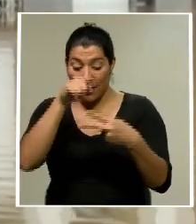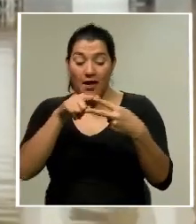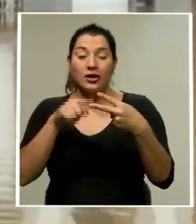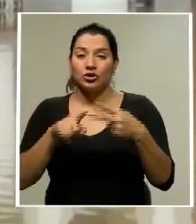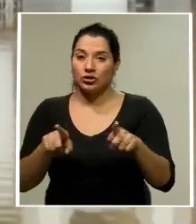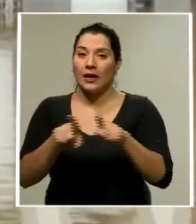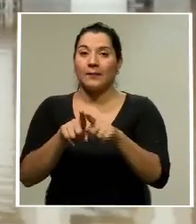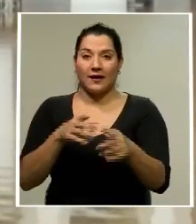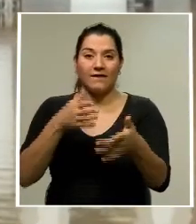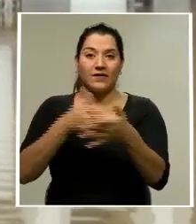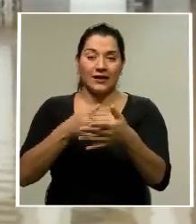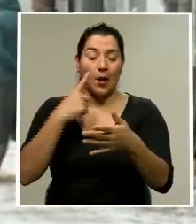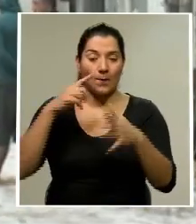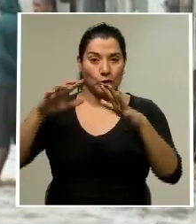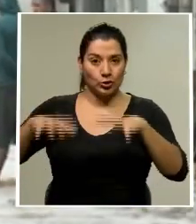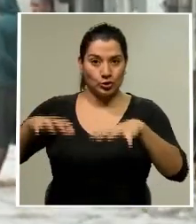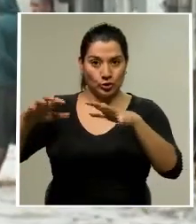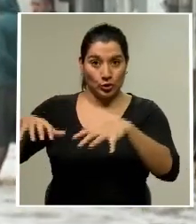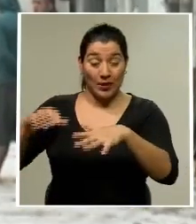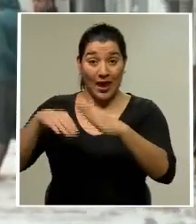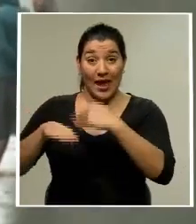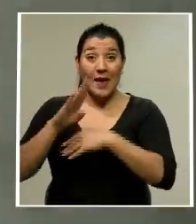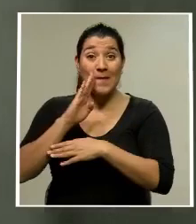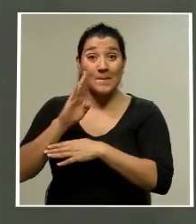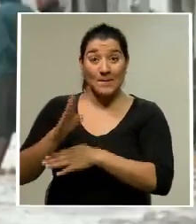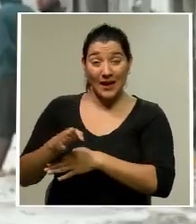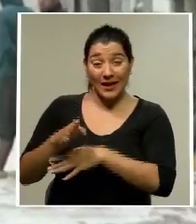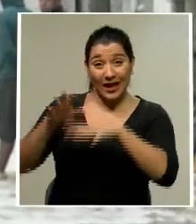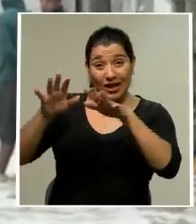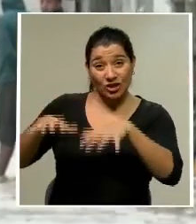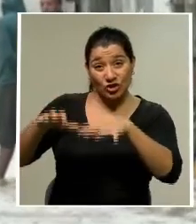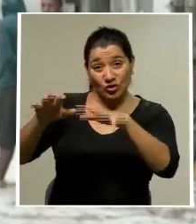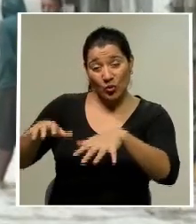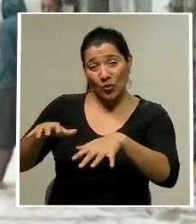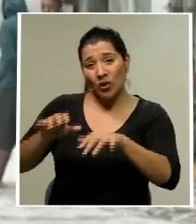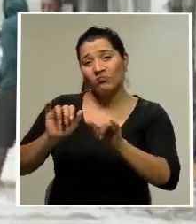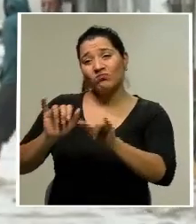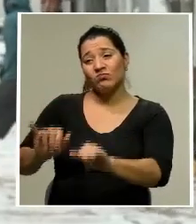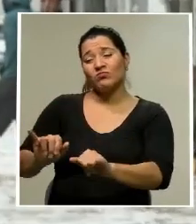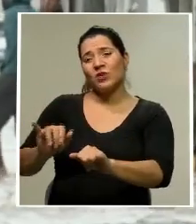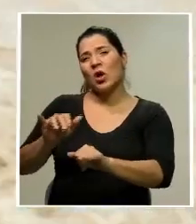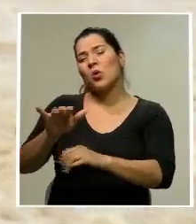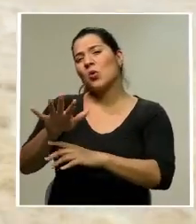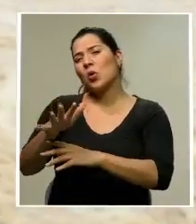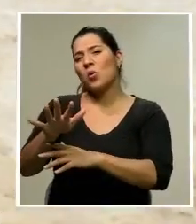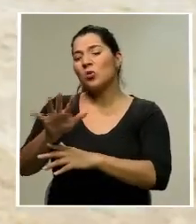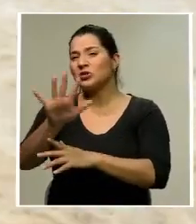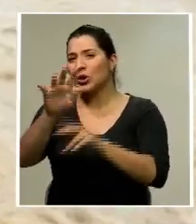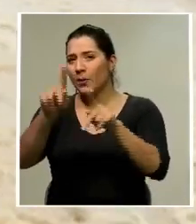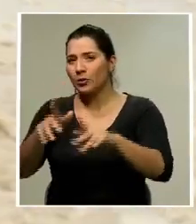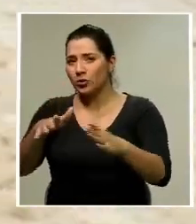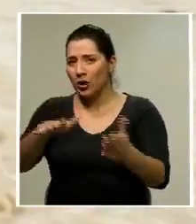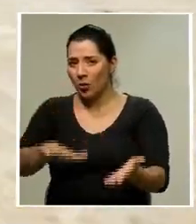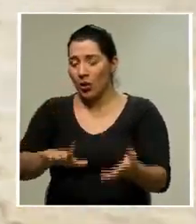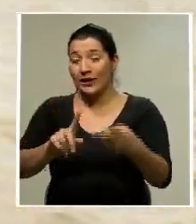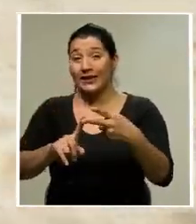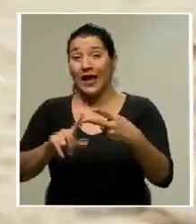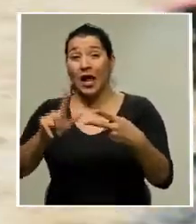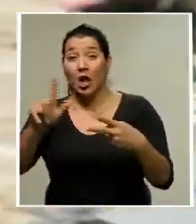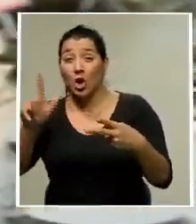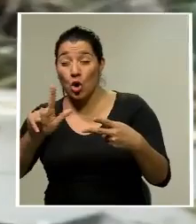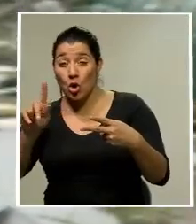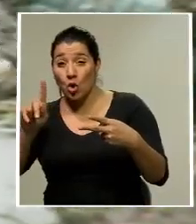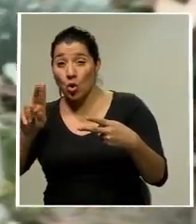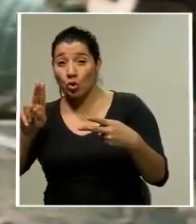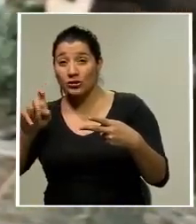las inclemencias del clima. En Bélgica el temporal dejó al menos media decena de muertos y en Luxemburgo y Países Bajos